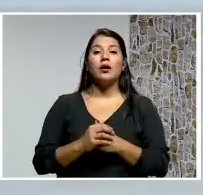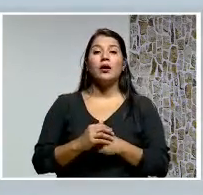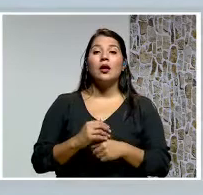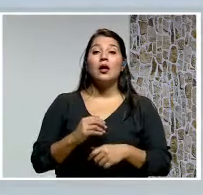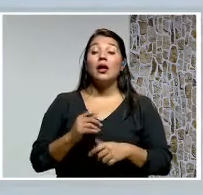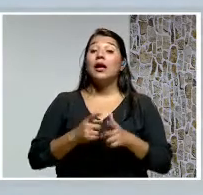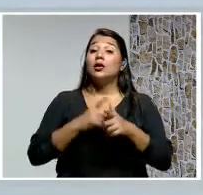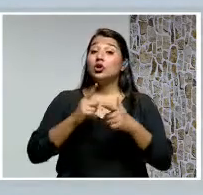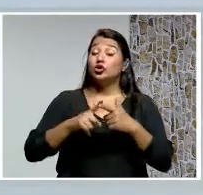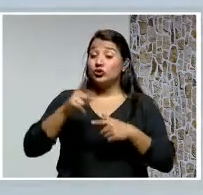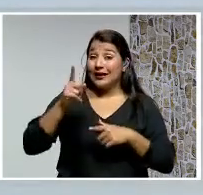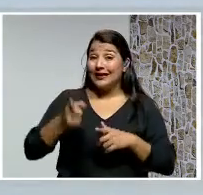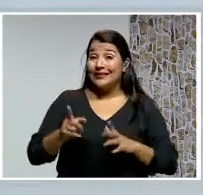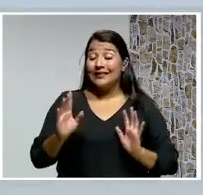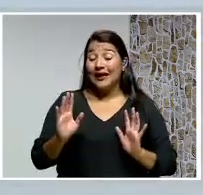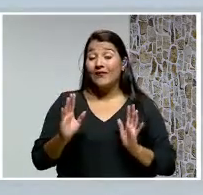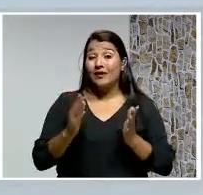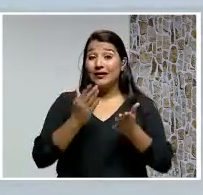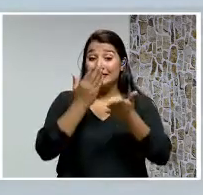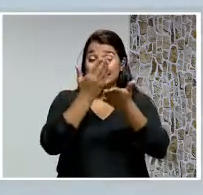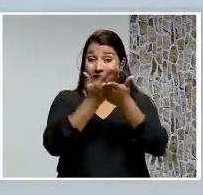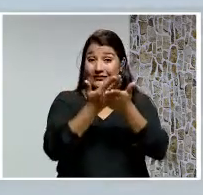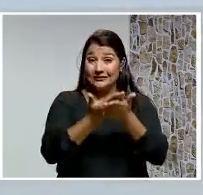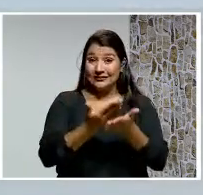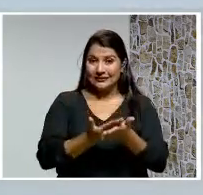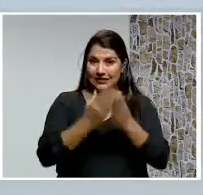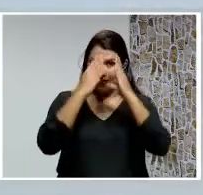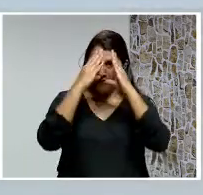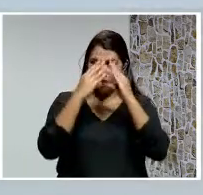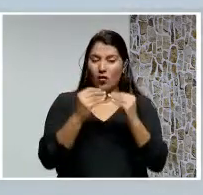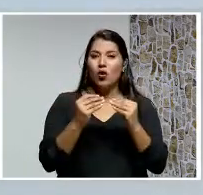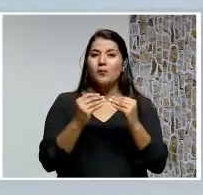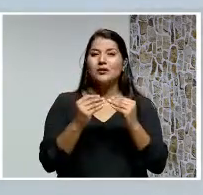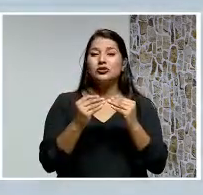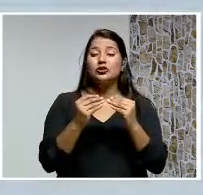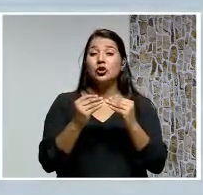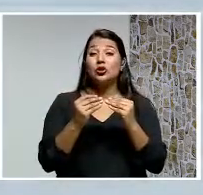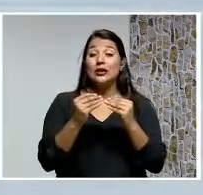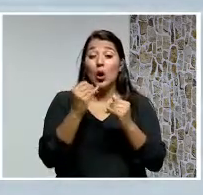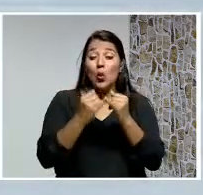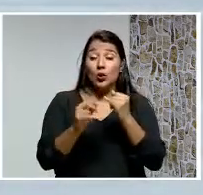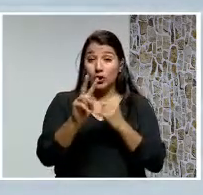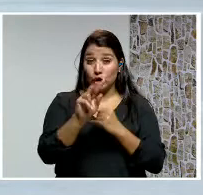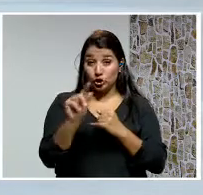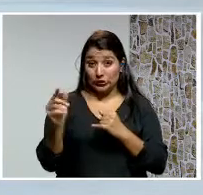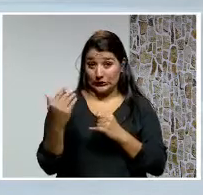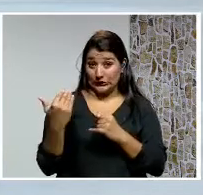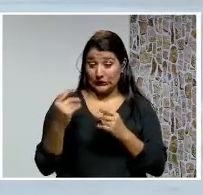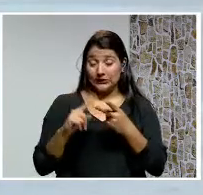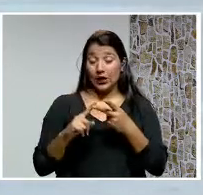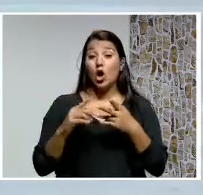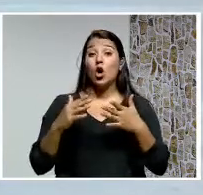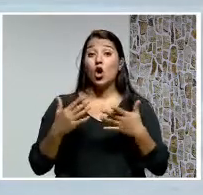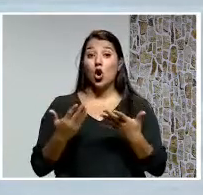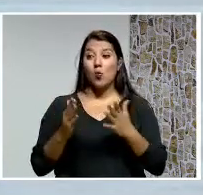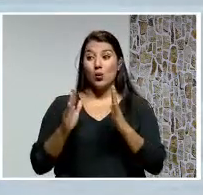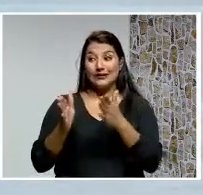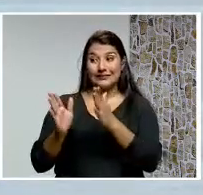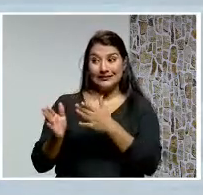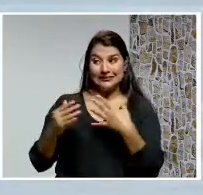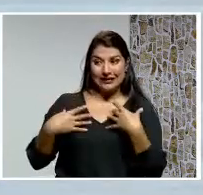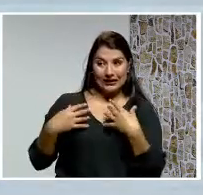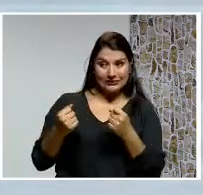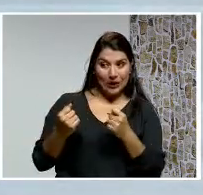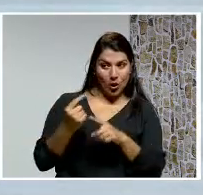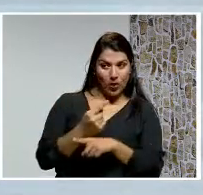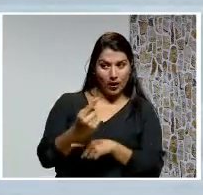se deberá contemplar un informe de origen previo de las últimas 2 semanas, un reporte de estado de salud de tripulantes